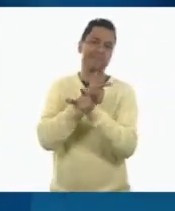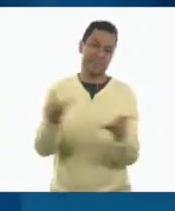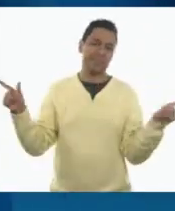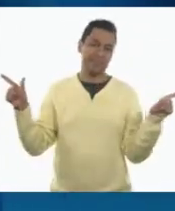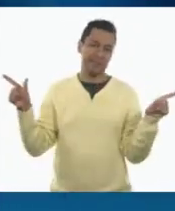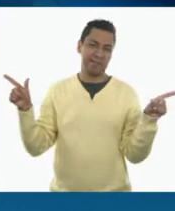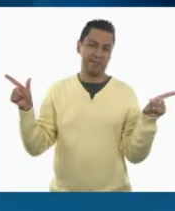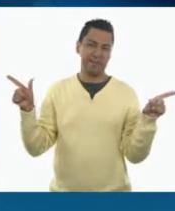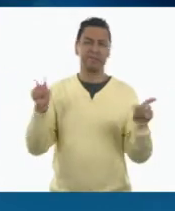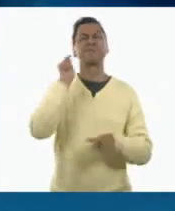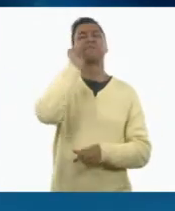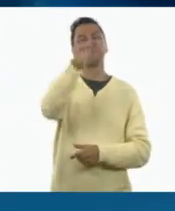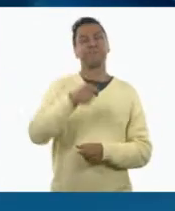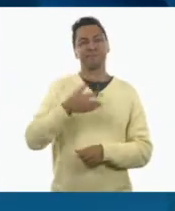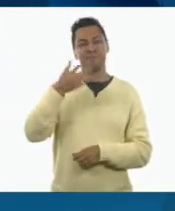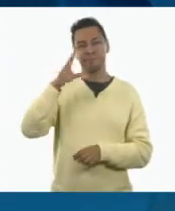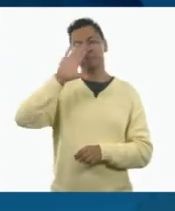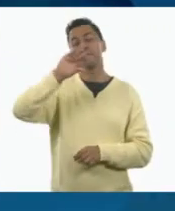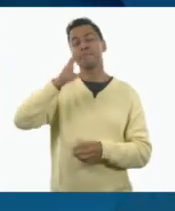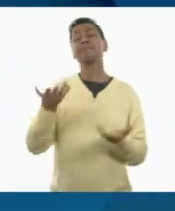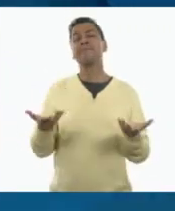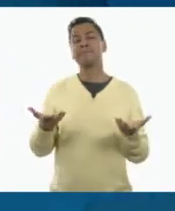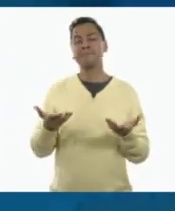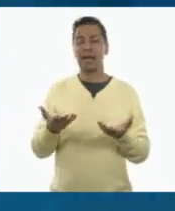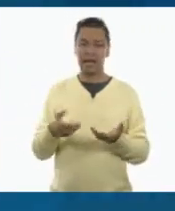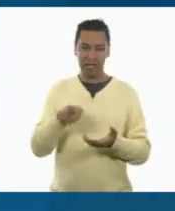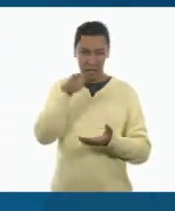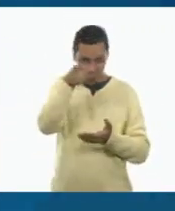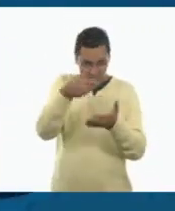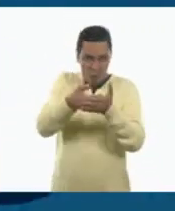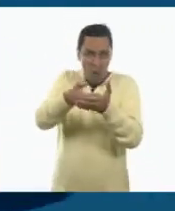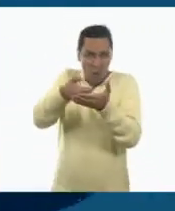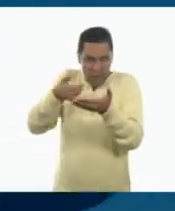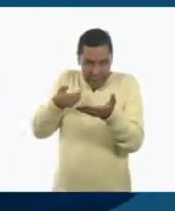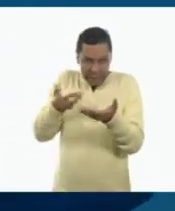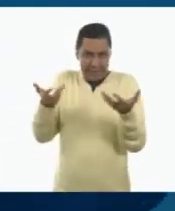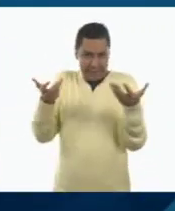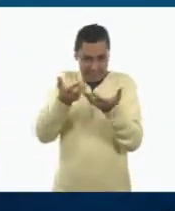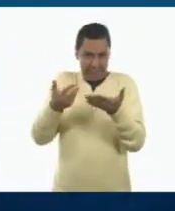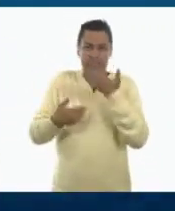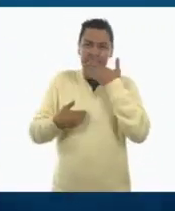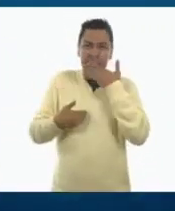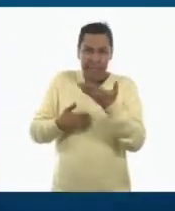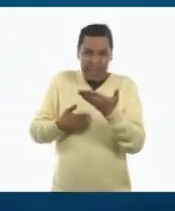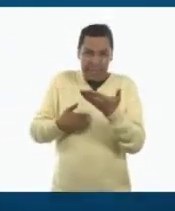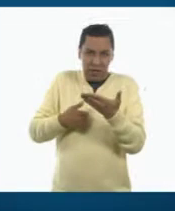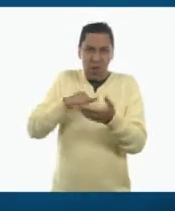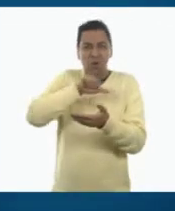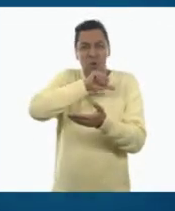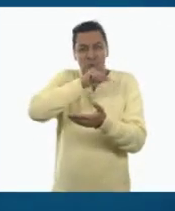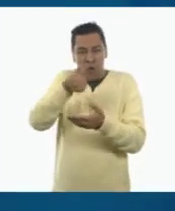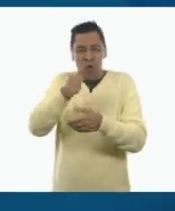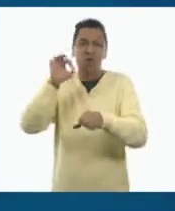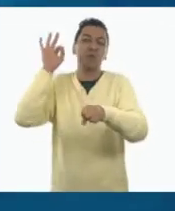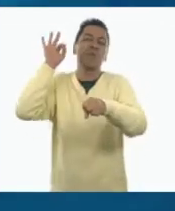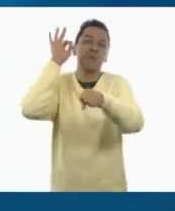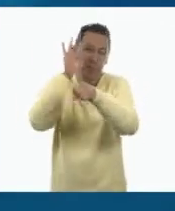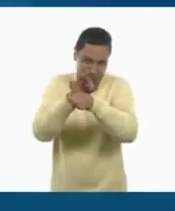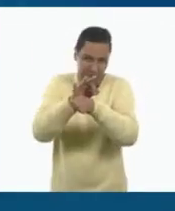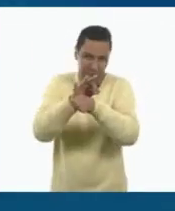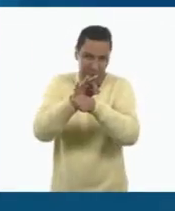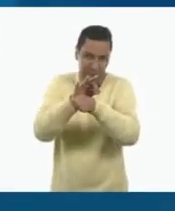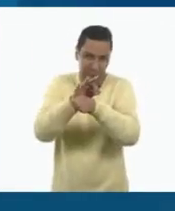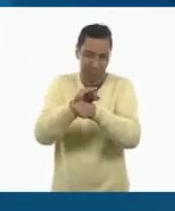Los buenos actos siempre son recompensados. ¿Pero qué son las fábulas entonces?